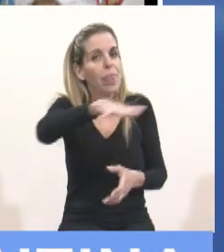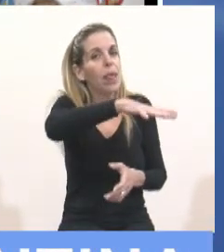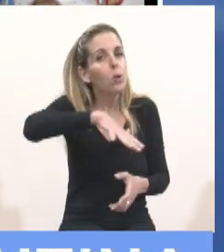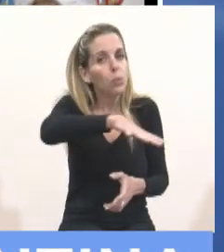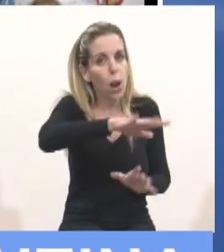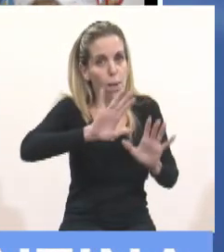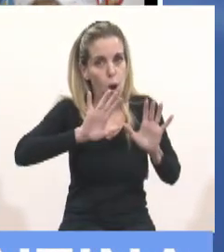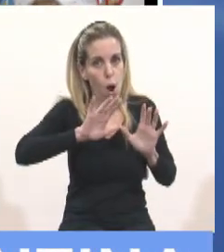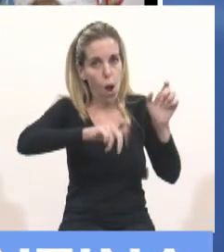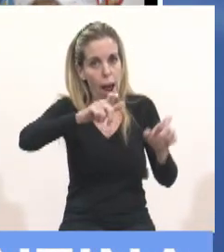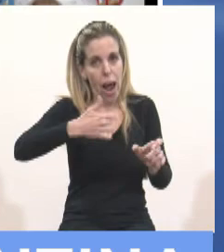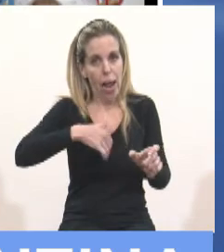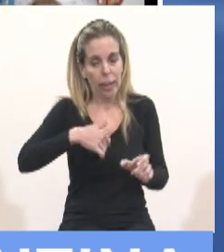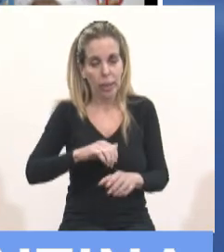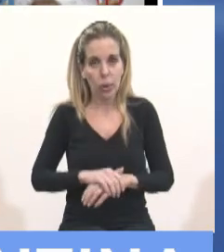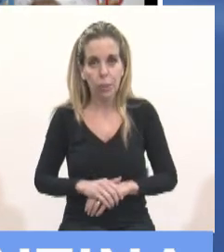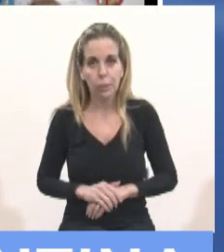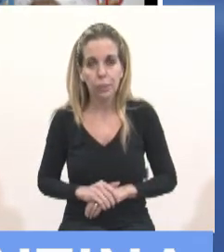económicas. Por eso,